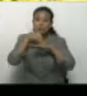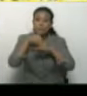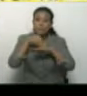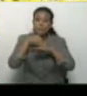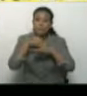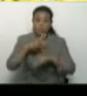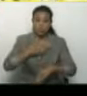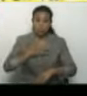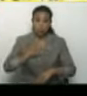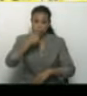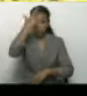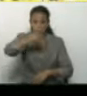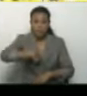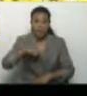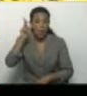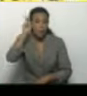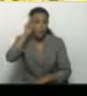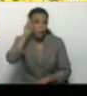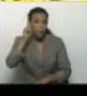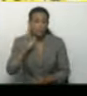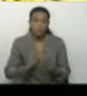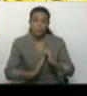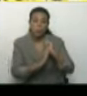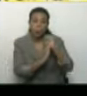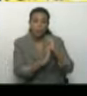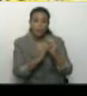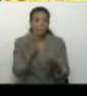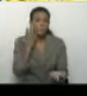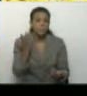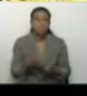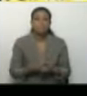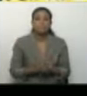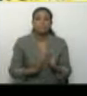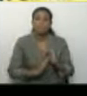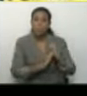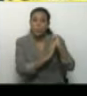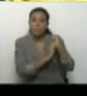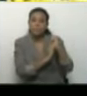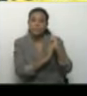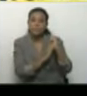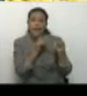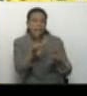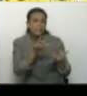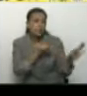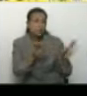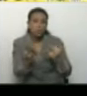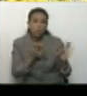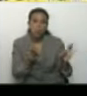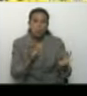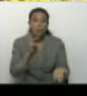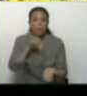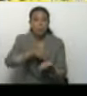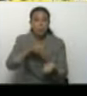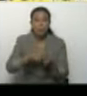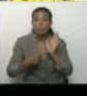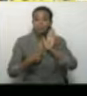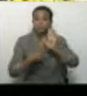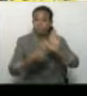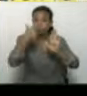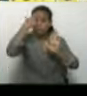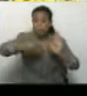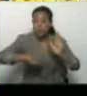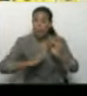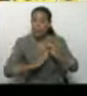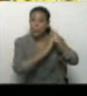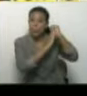driver de mi equipo de mi colegio que se llama Matterminds. Yo vengo del colegio Mater Salvatoris. Y pues ahí tuve la oportunidad de destacarme como piloto y